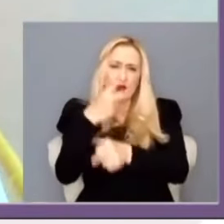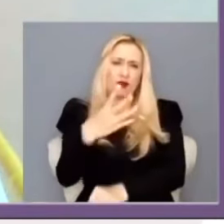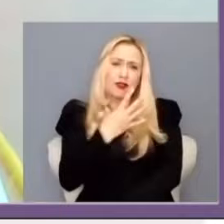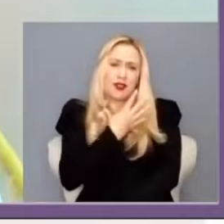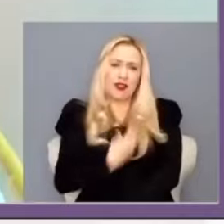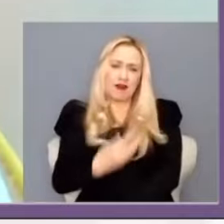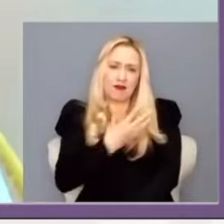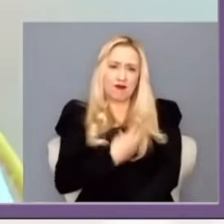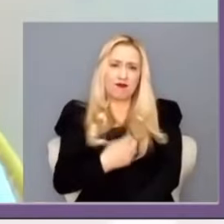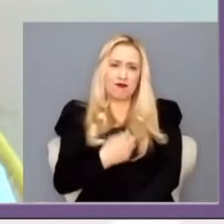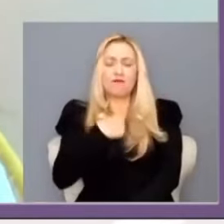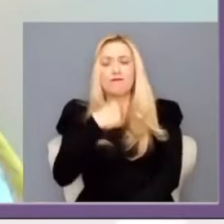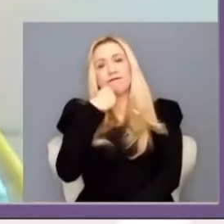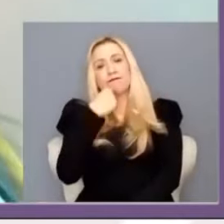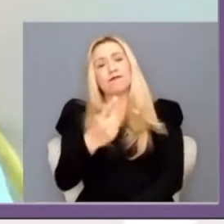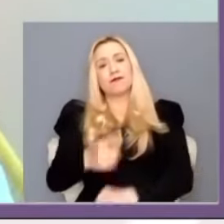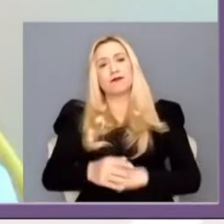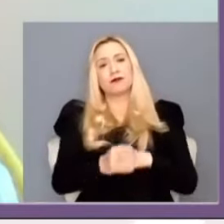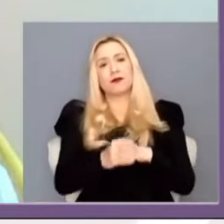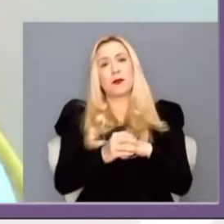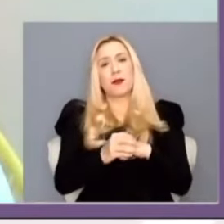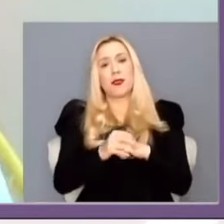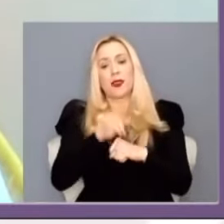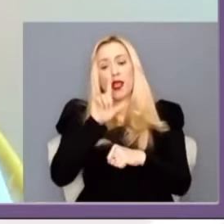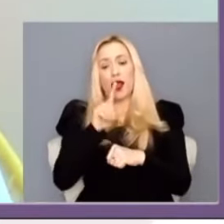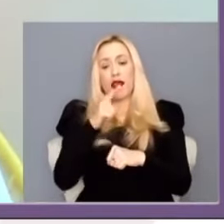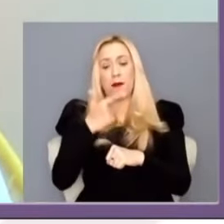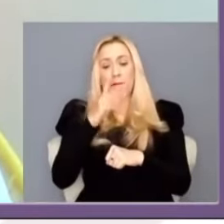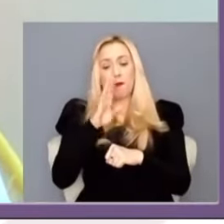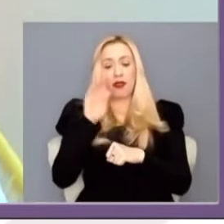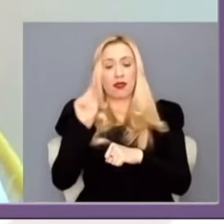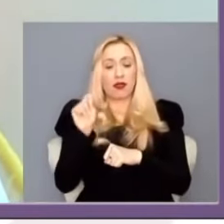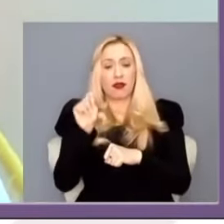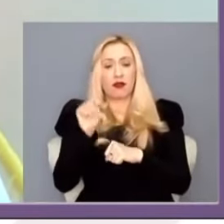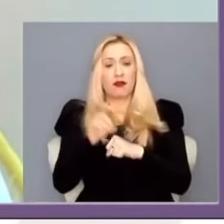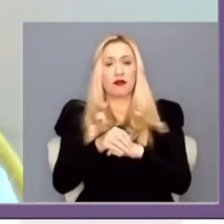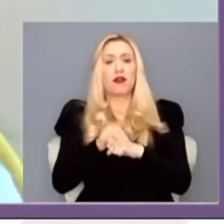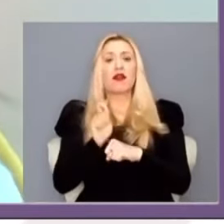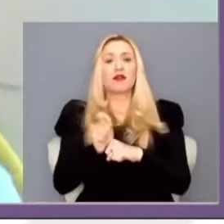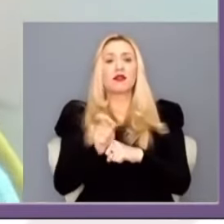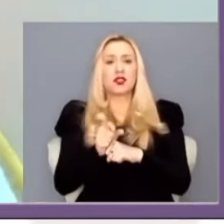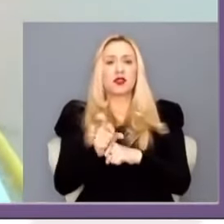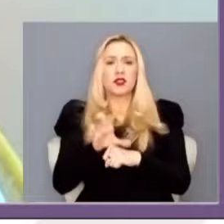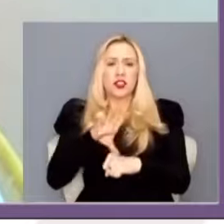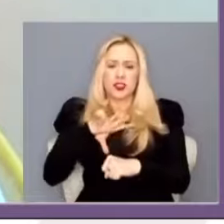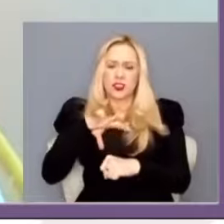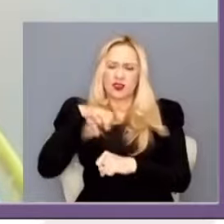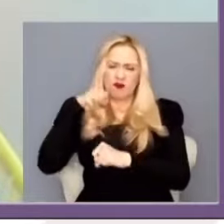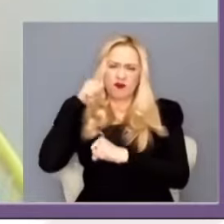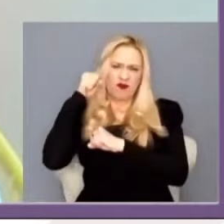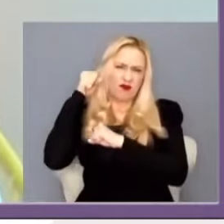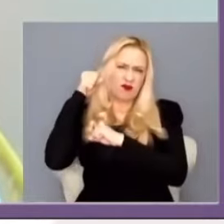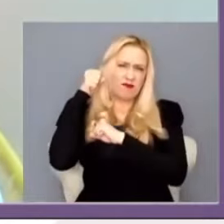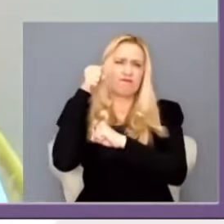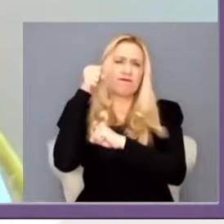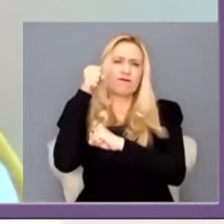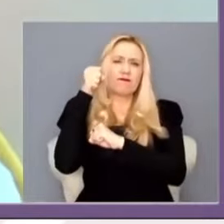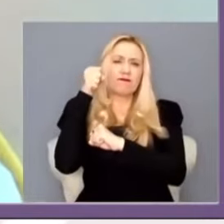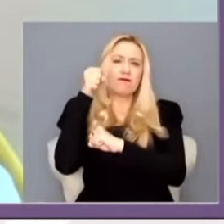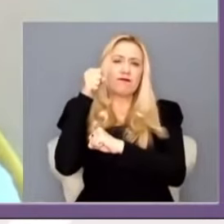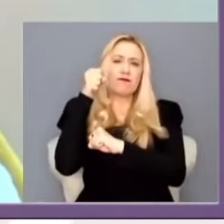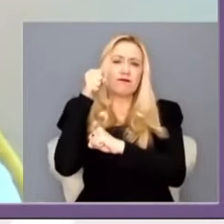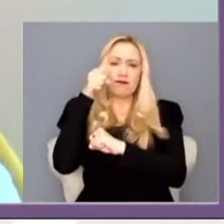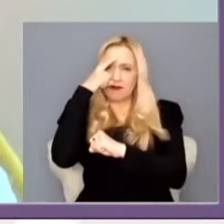despido diciendo que ser LGBT es un acto de resistencia, es un obsequio de